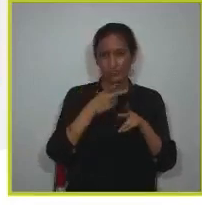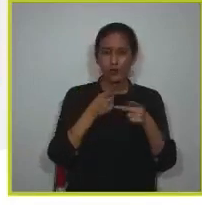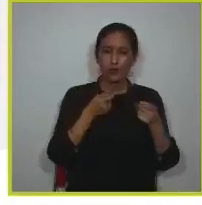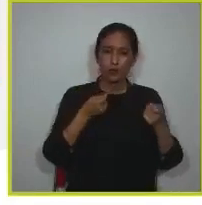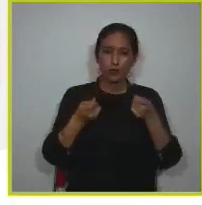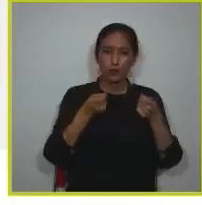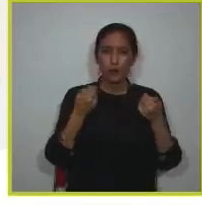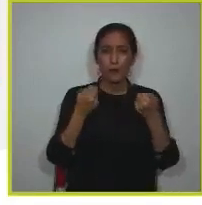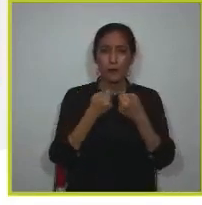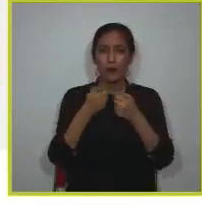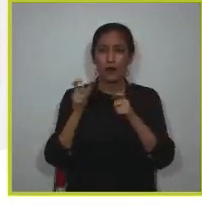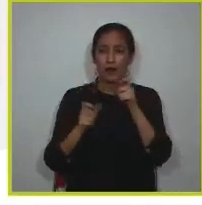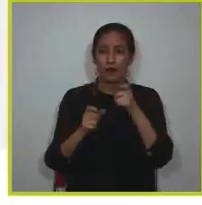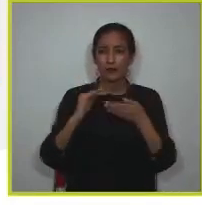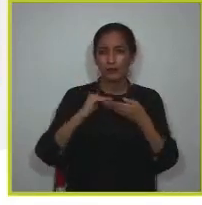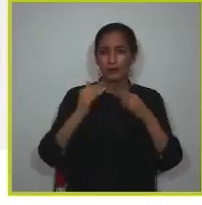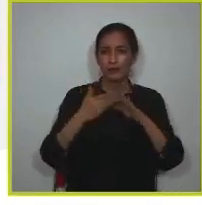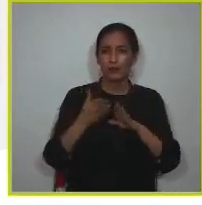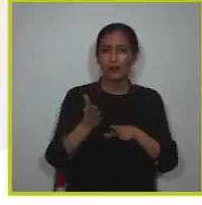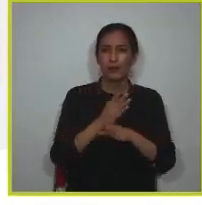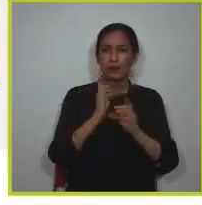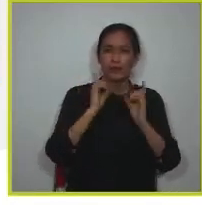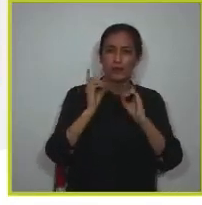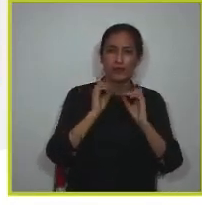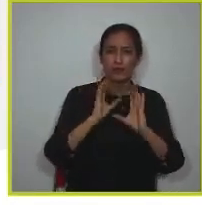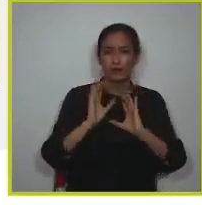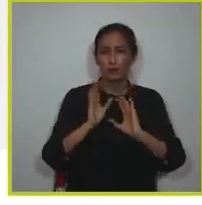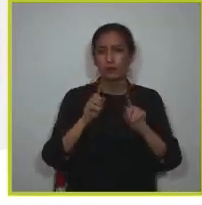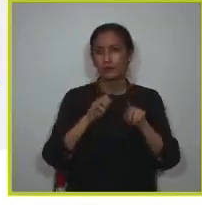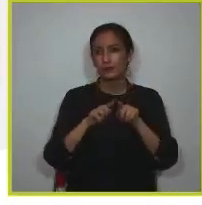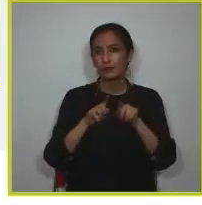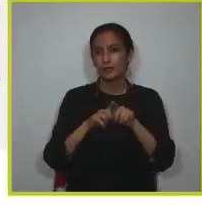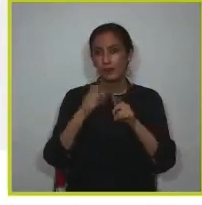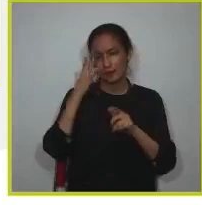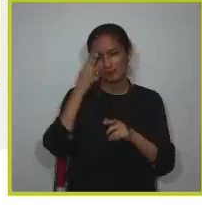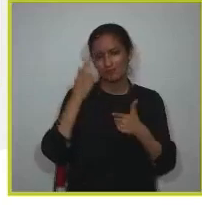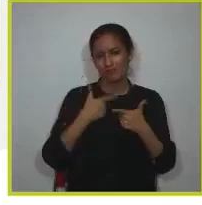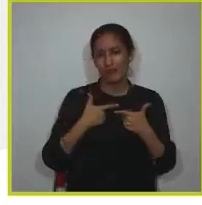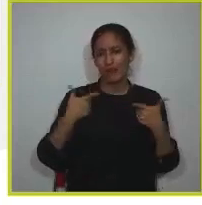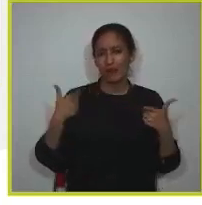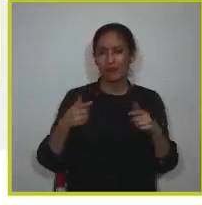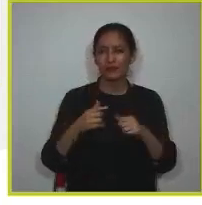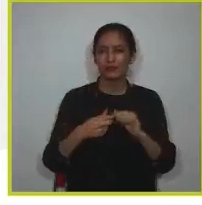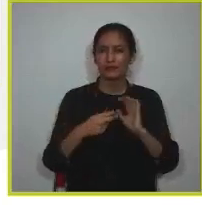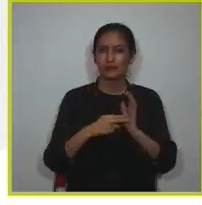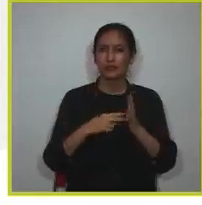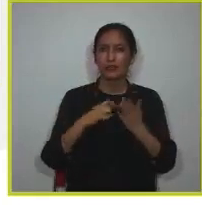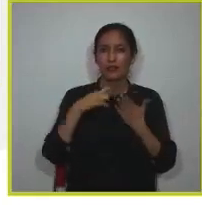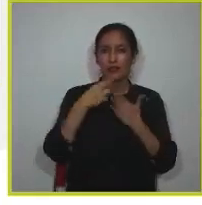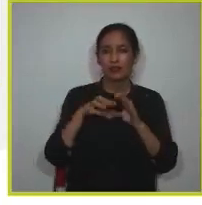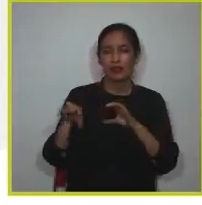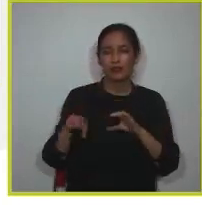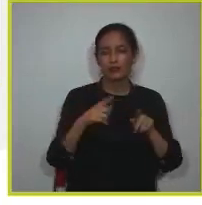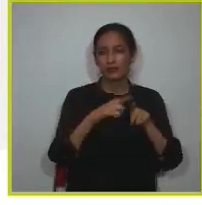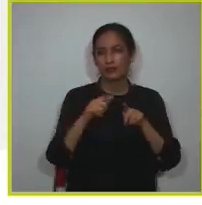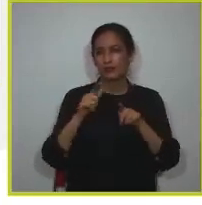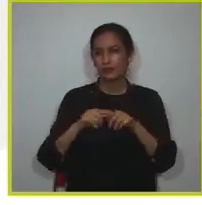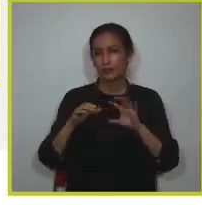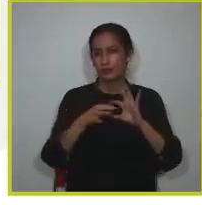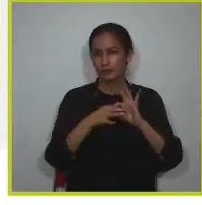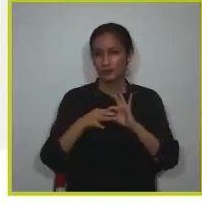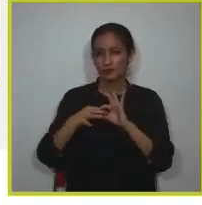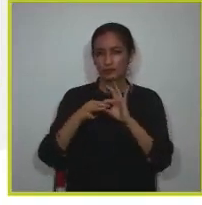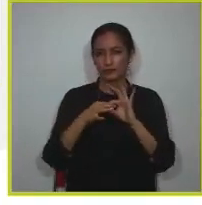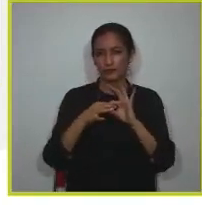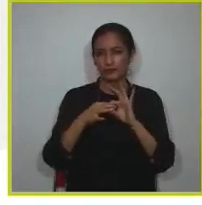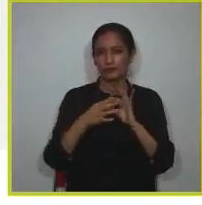y gestión de conflictos sociales y diálogo y una amplia experiencia en la ejecución de proyectos en asuntos relacionados